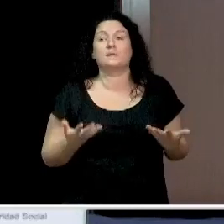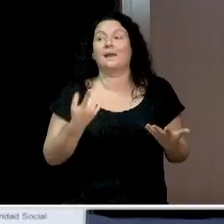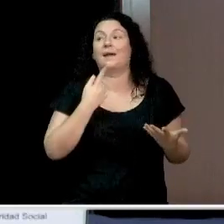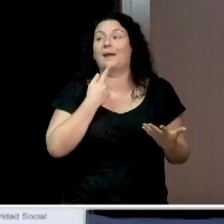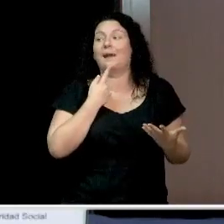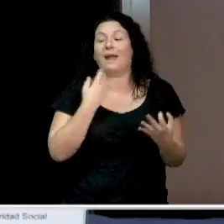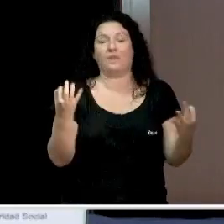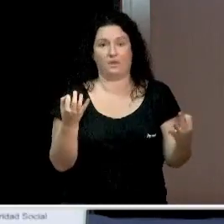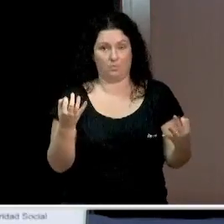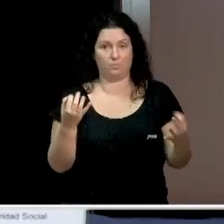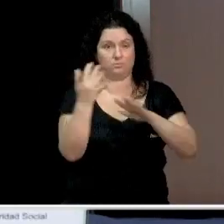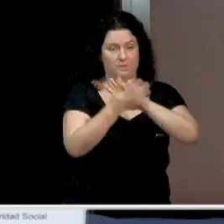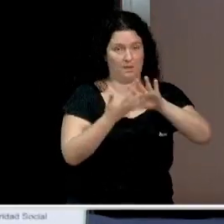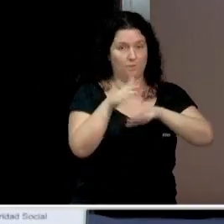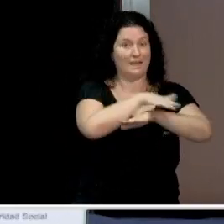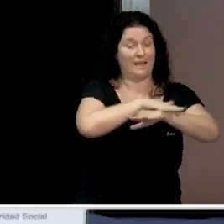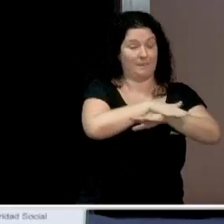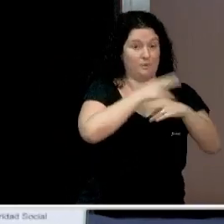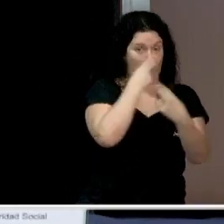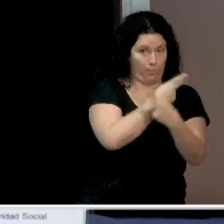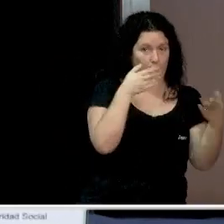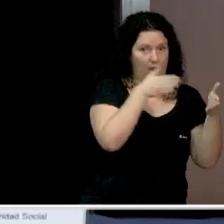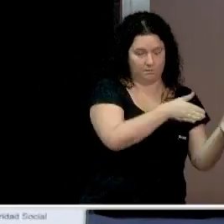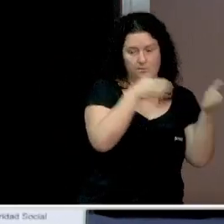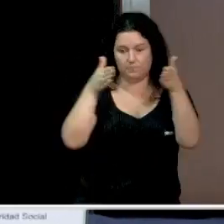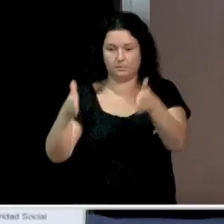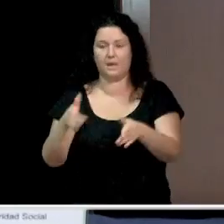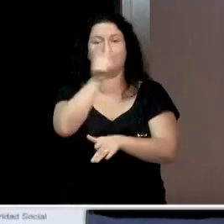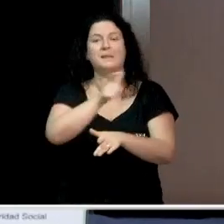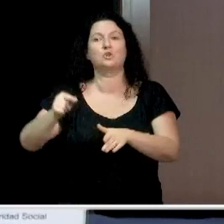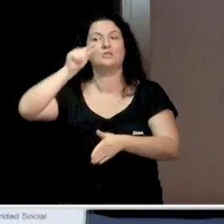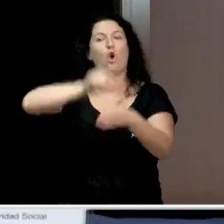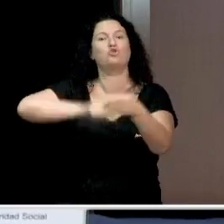carga obligacional que la ley impone a los empleadores? Porque la impone y es